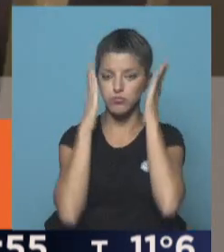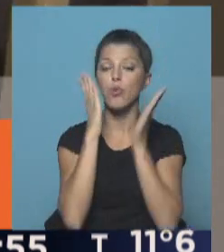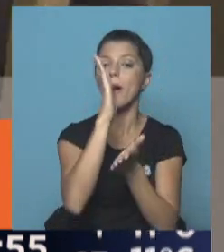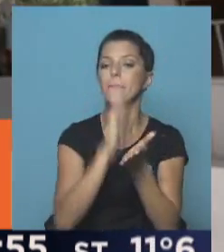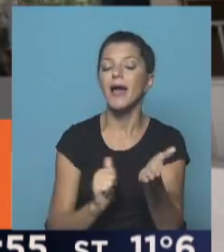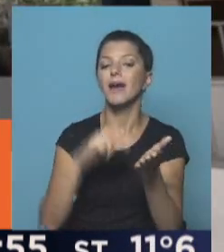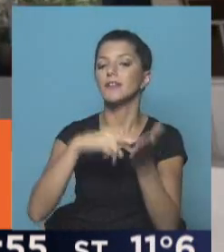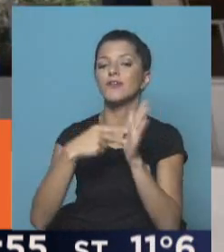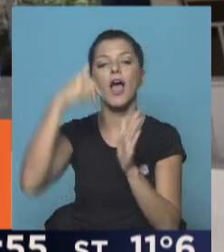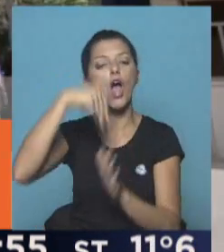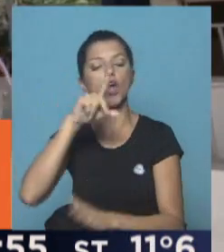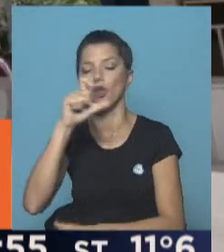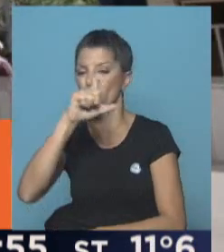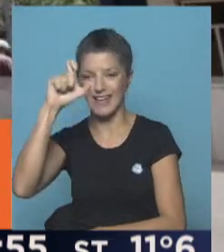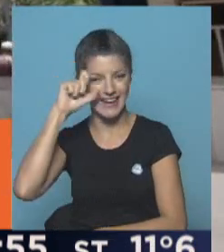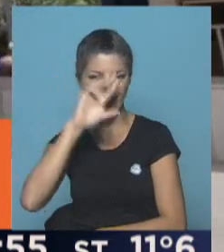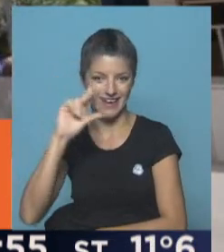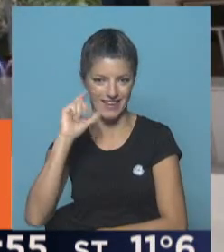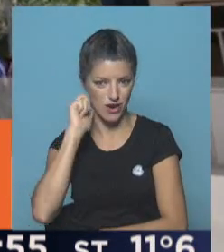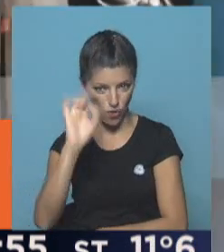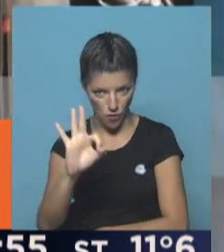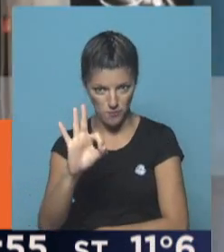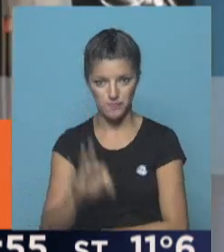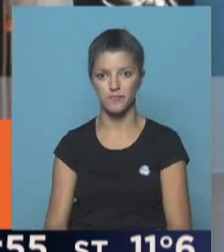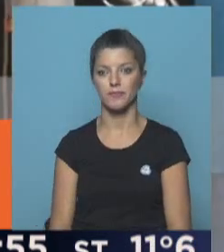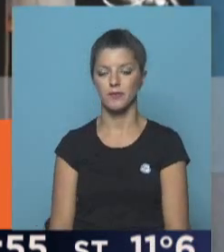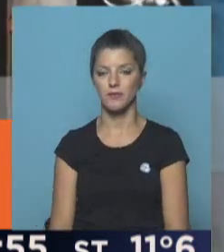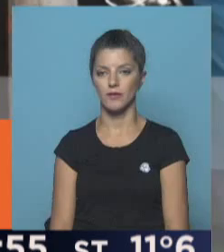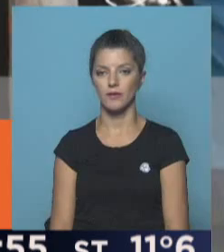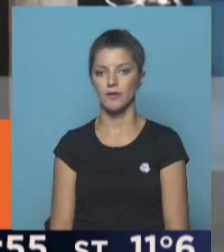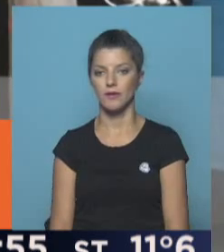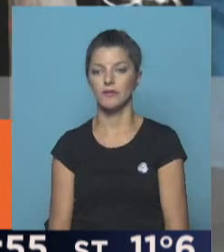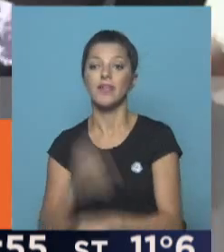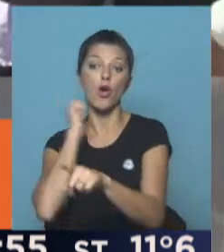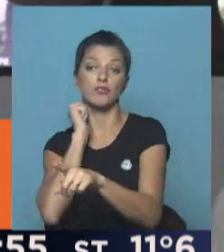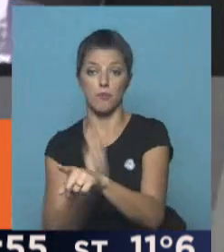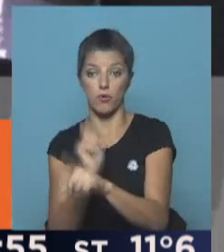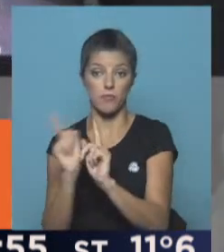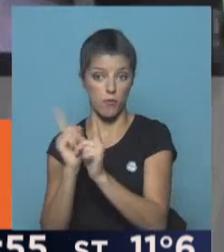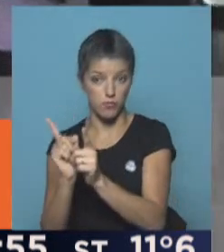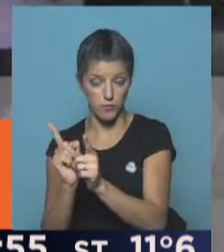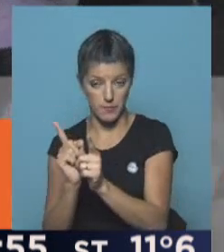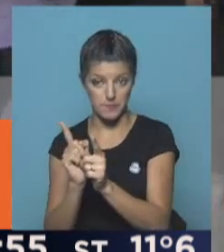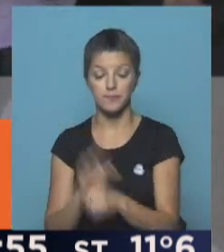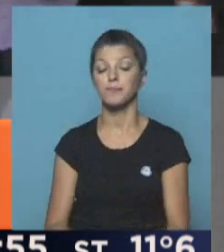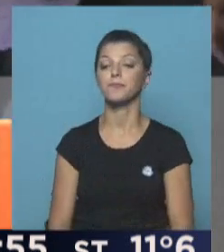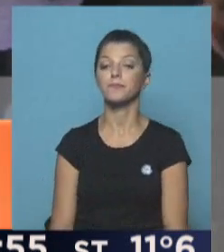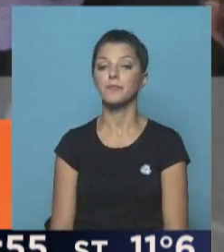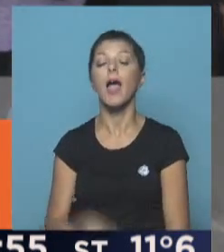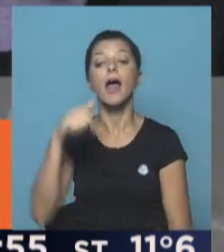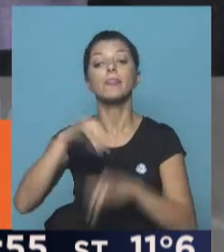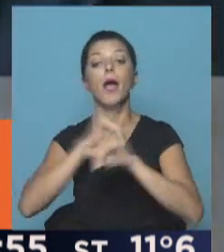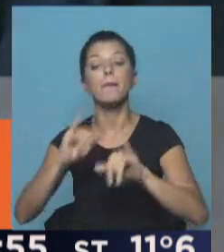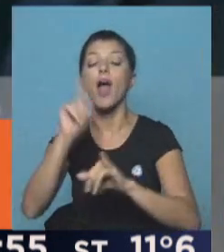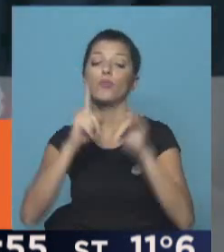clérigo que era lo que tenía enfrente justamente el conservadurismo era lo que tenía enfrente en una campaña en la cual se han bajado